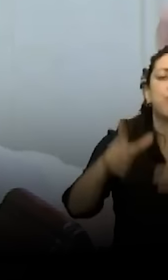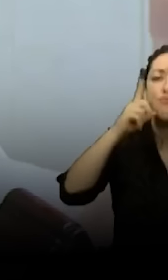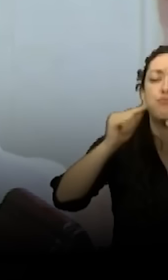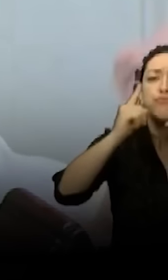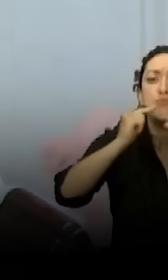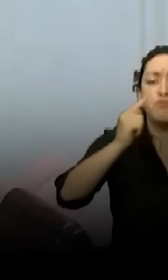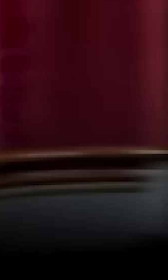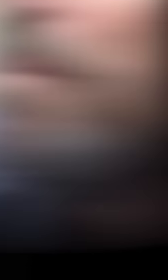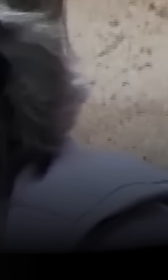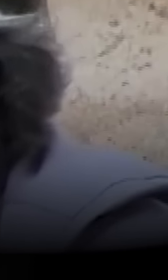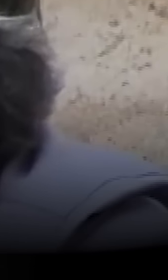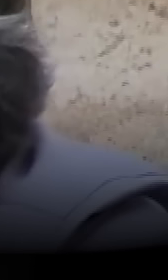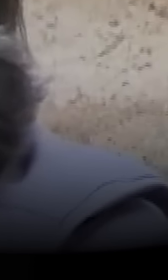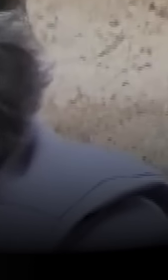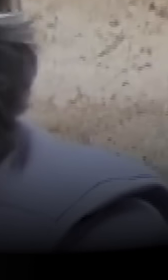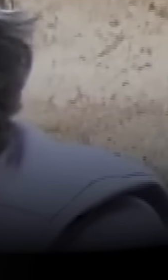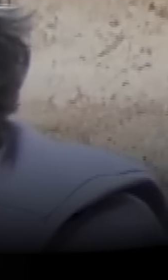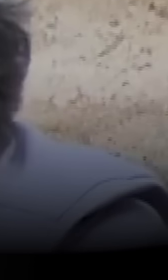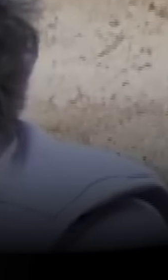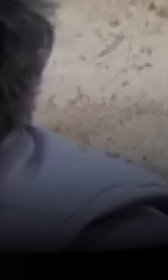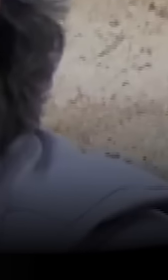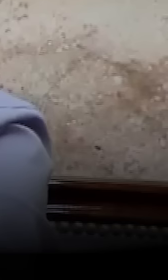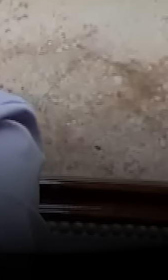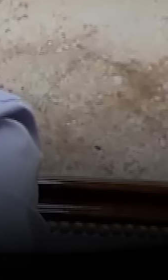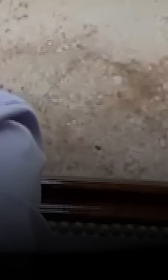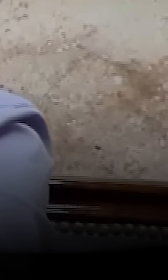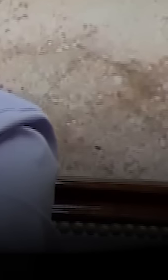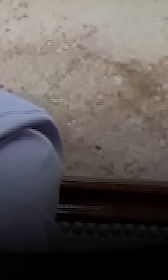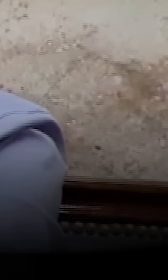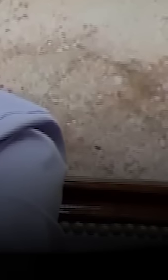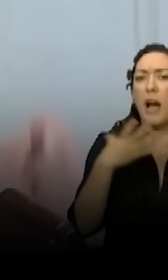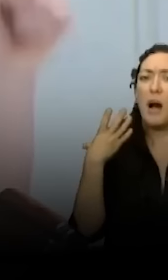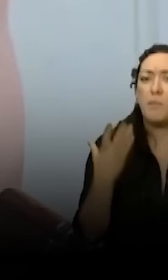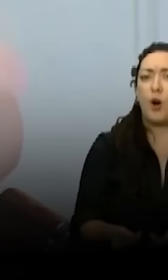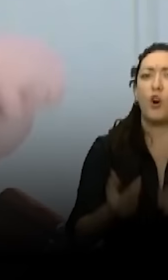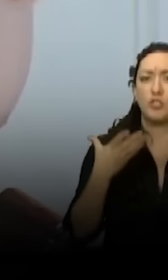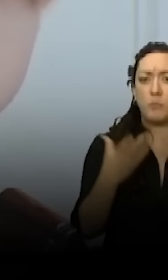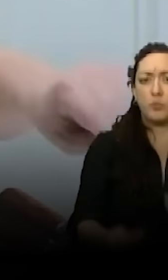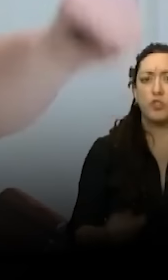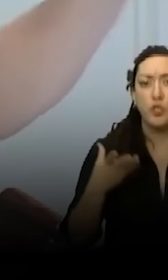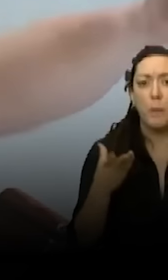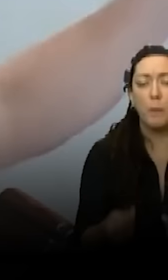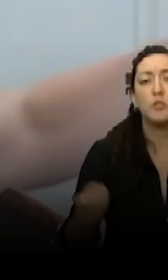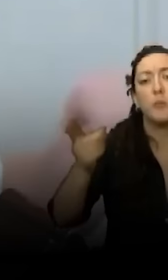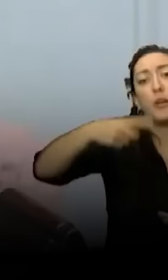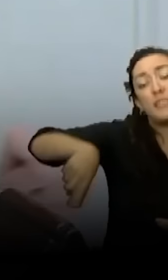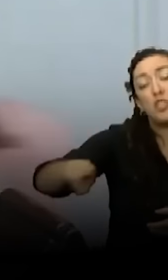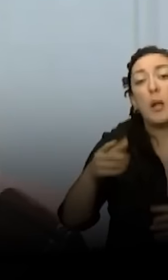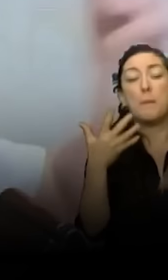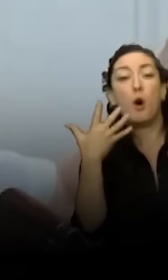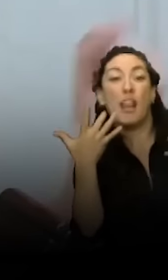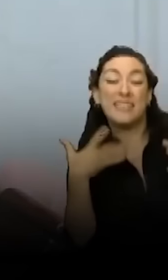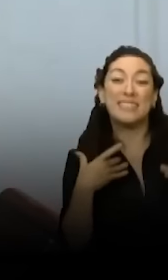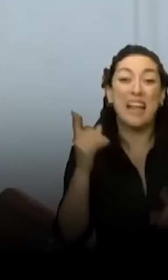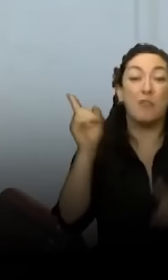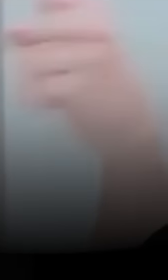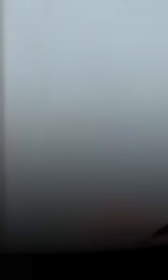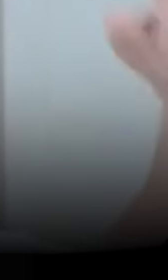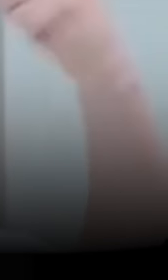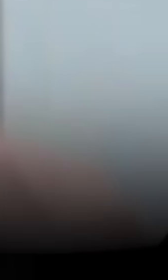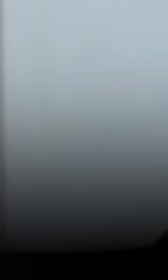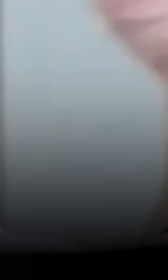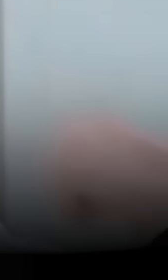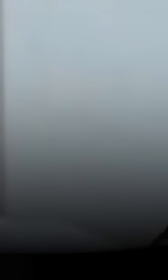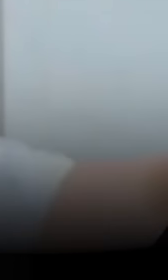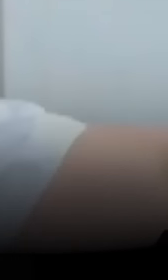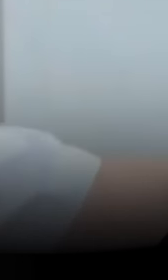la nefasta ley base. Participamos en cada una de las peleas que da la clase trabajadora. Porque les molesta que digamos alguna verdad es que se callan.